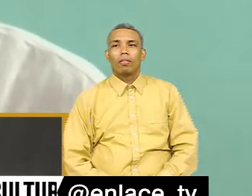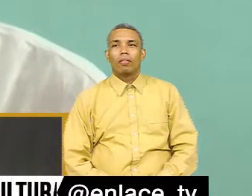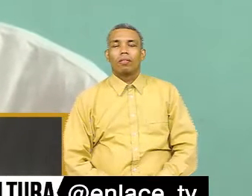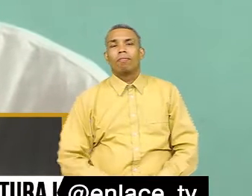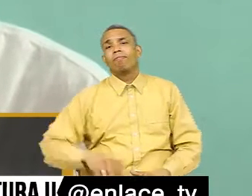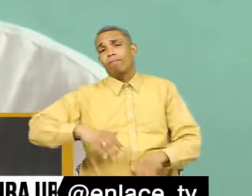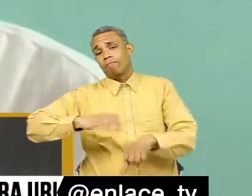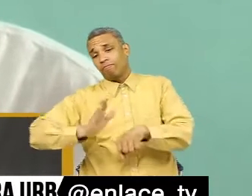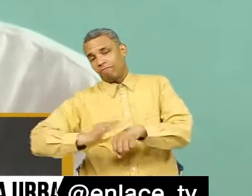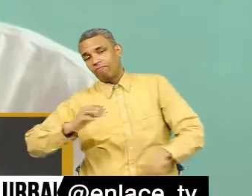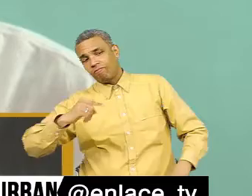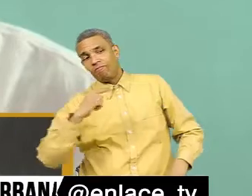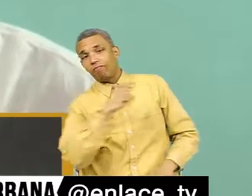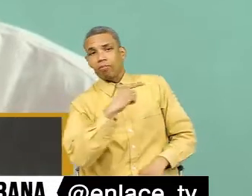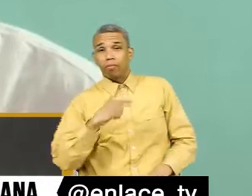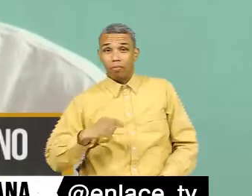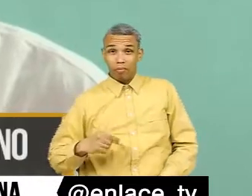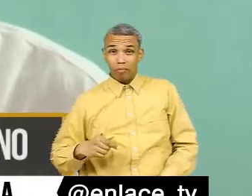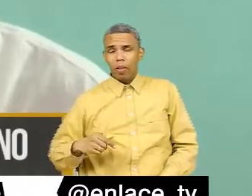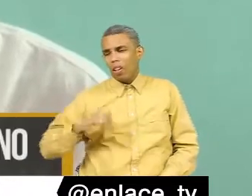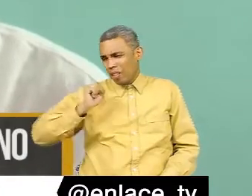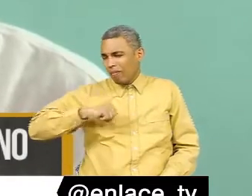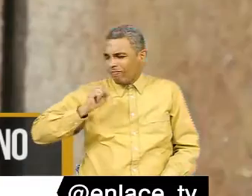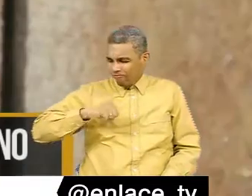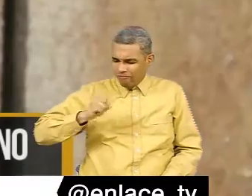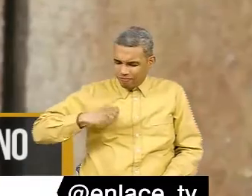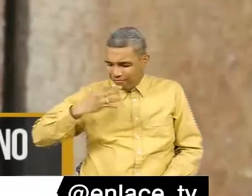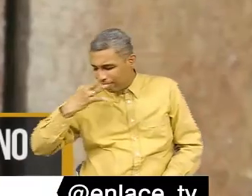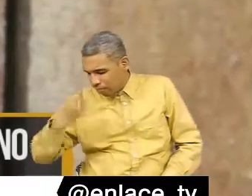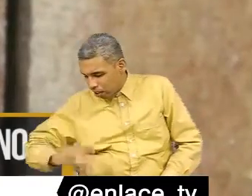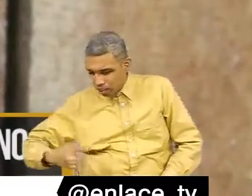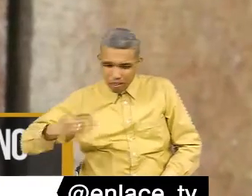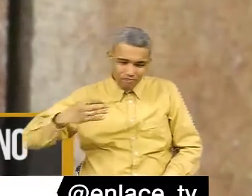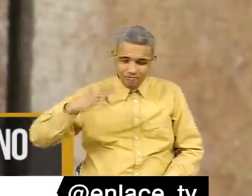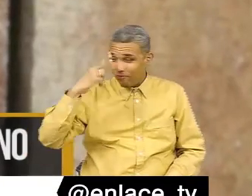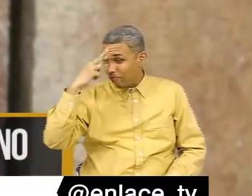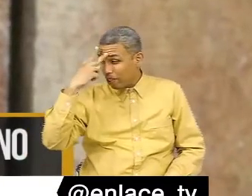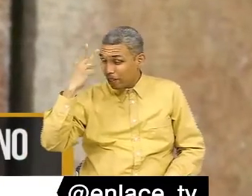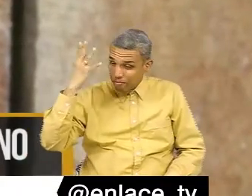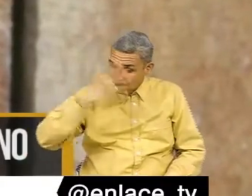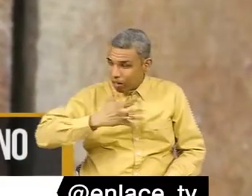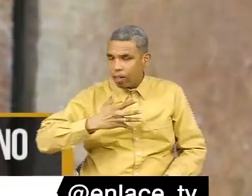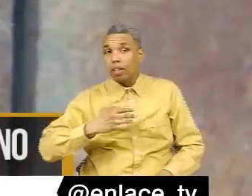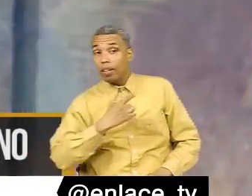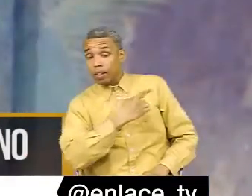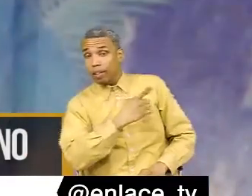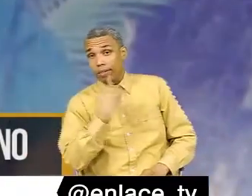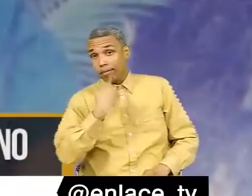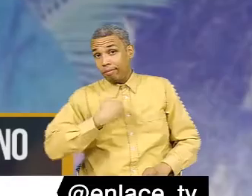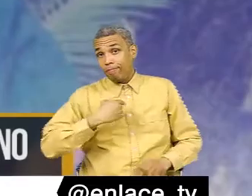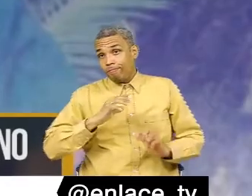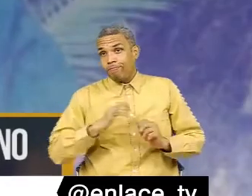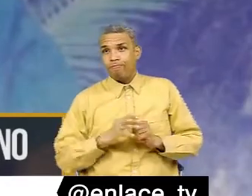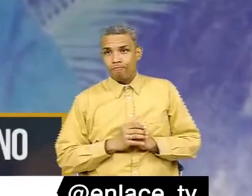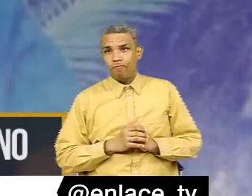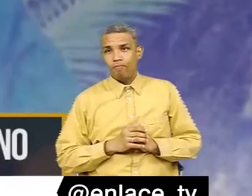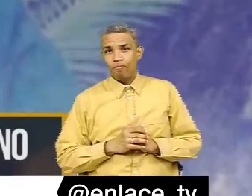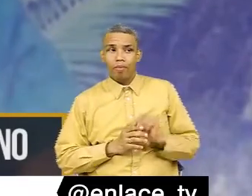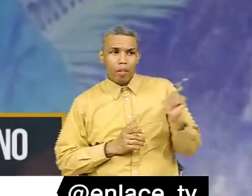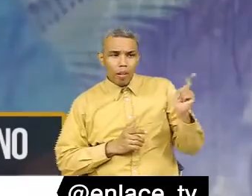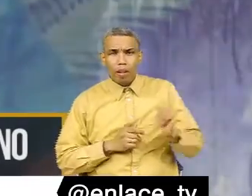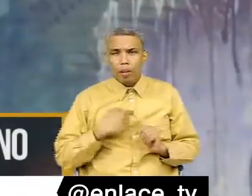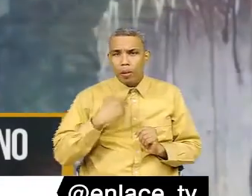de la Fuerza de Tarea Marte en escenarios de guerra, donde la inteligencia militar les falla.